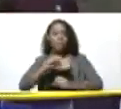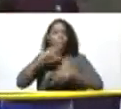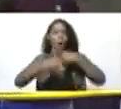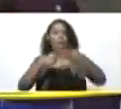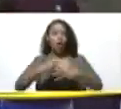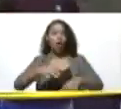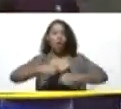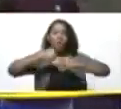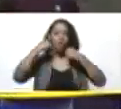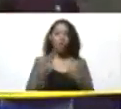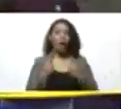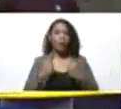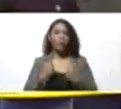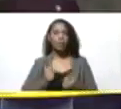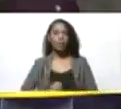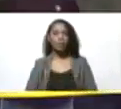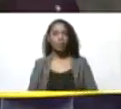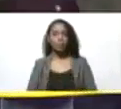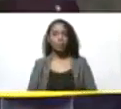por la fuerza.